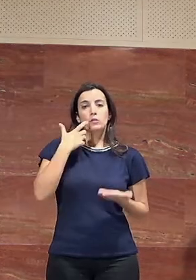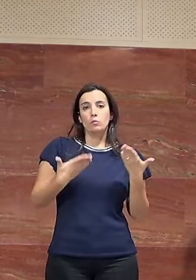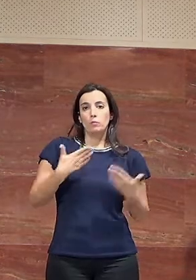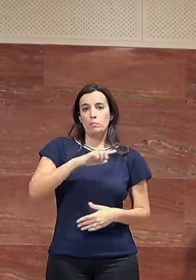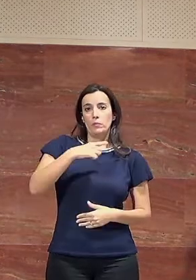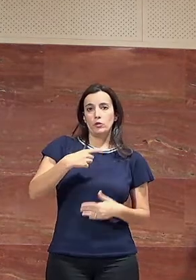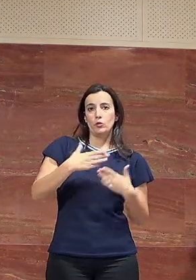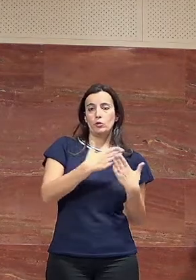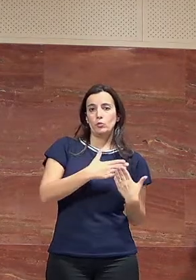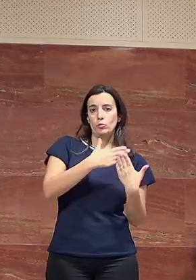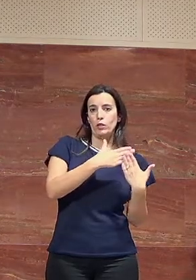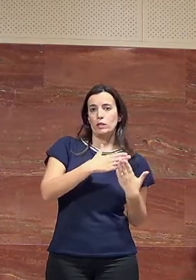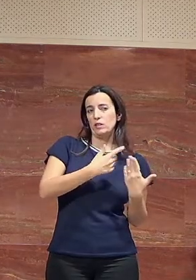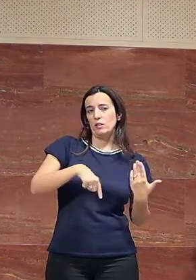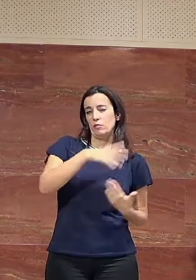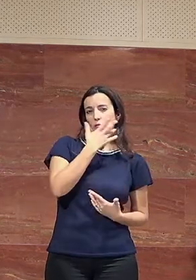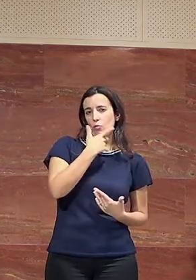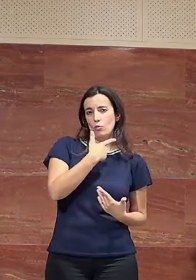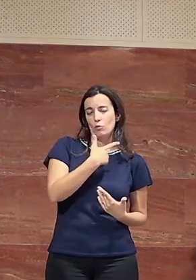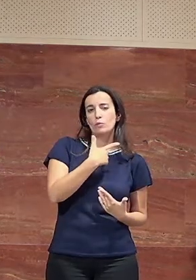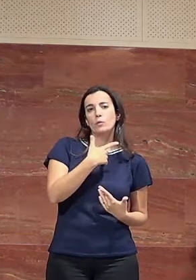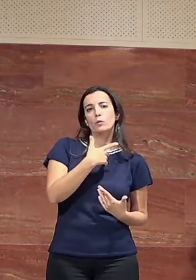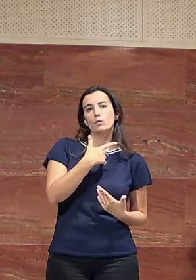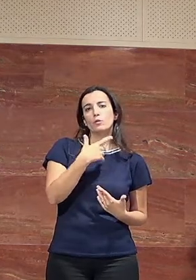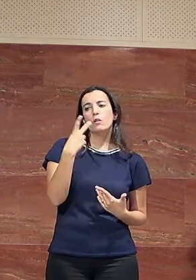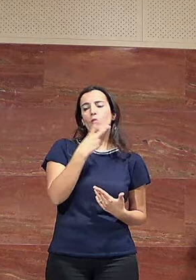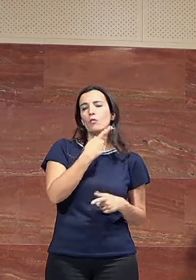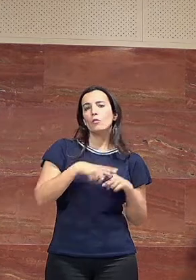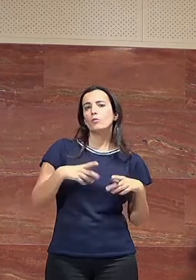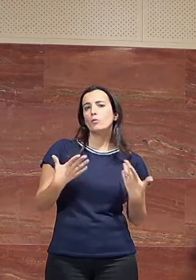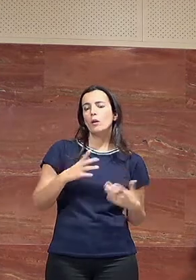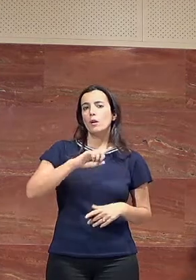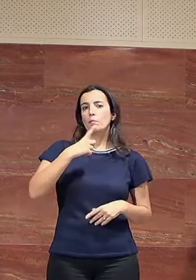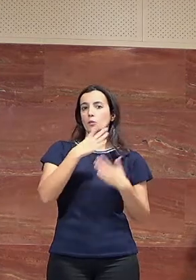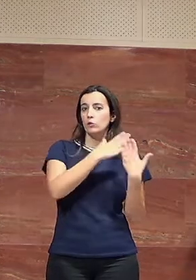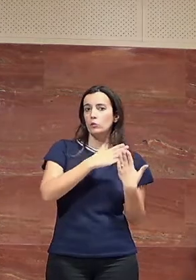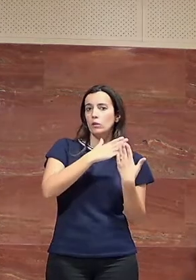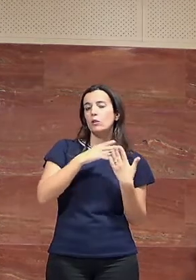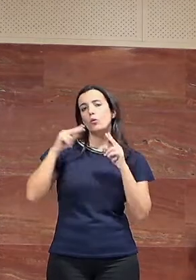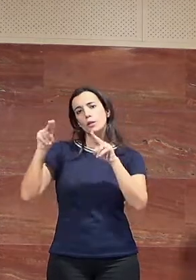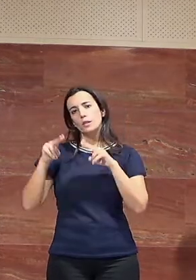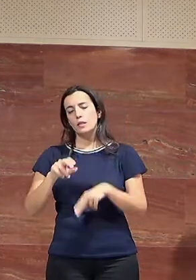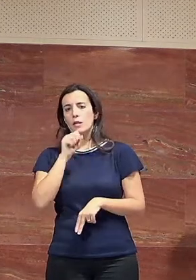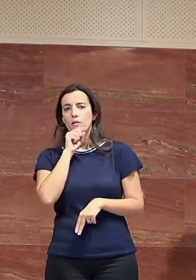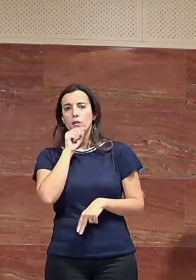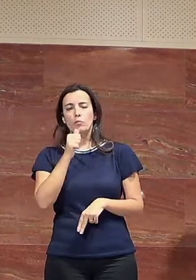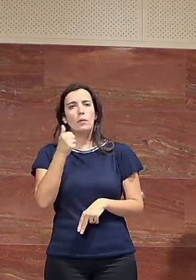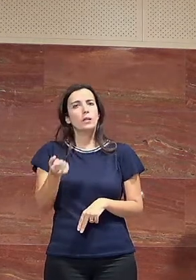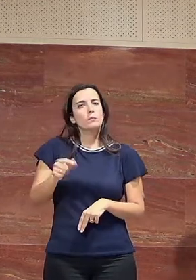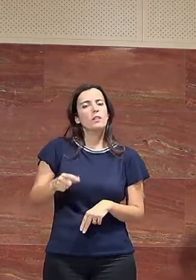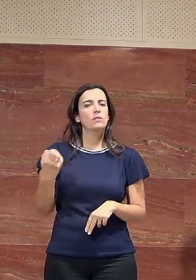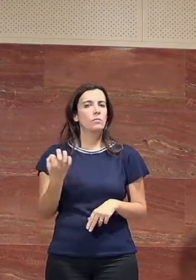de estudiantes que todos conocemos? ¿En qué punto se encuentra? ¿Piso de estudiante o residencia de ancianos? ¿A qué se parece más?